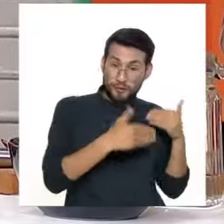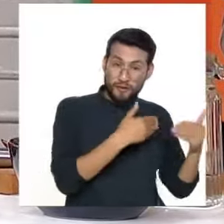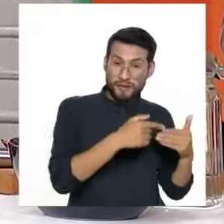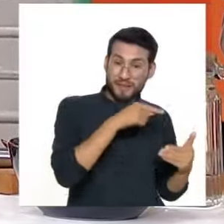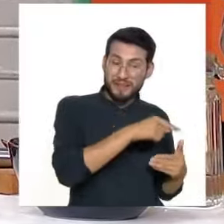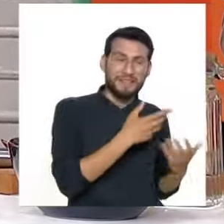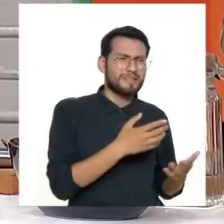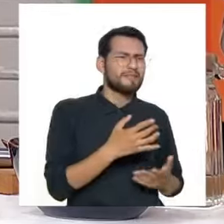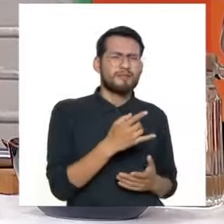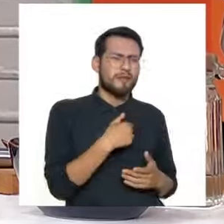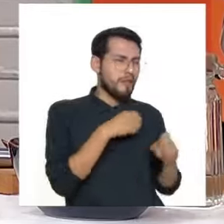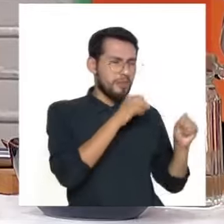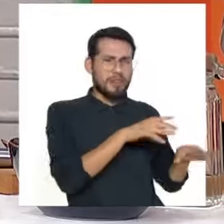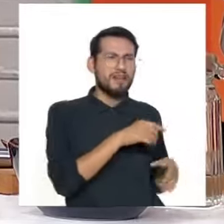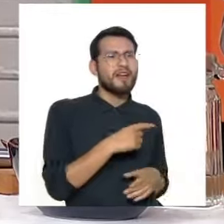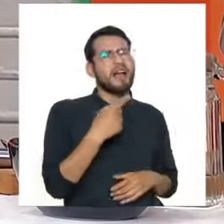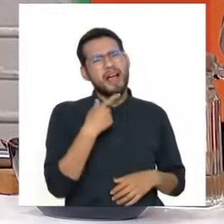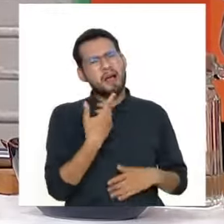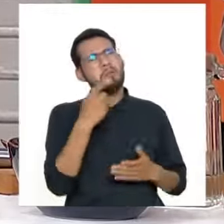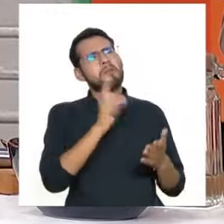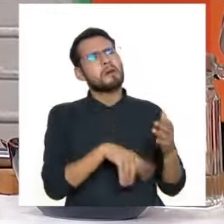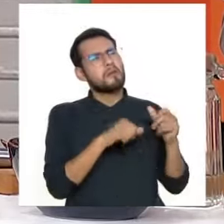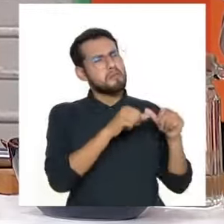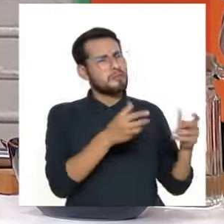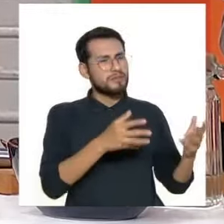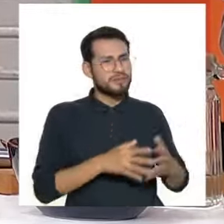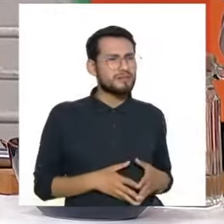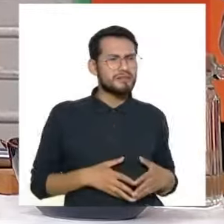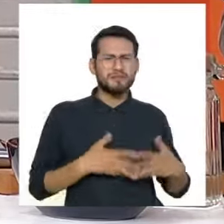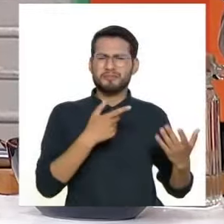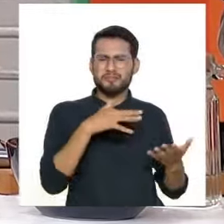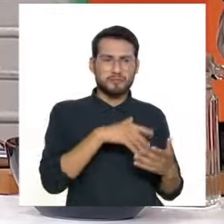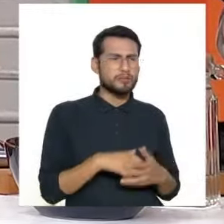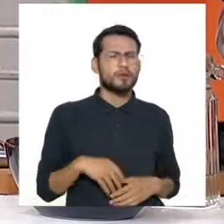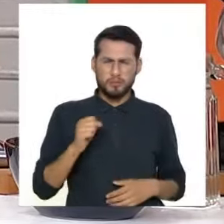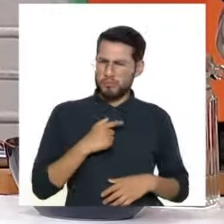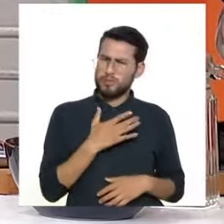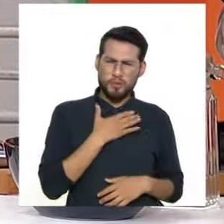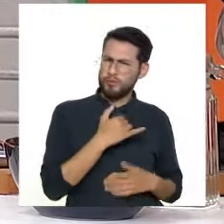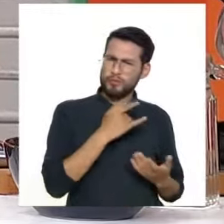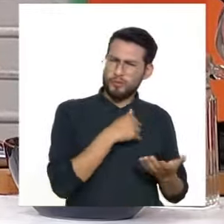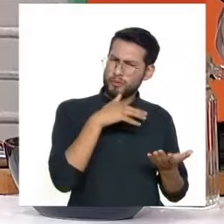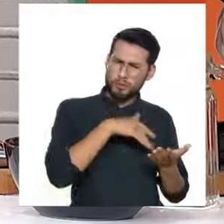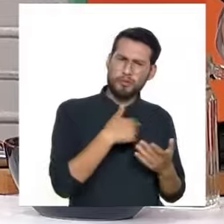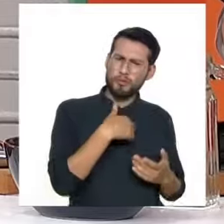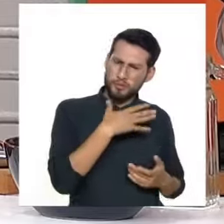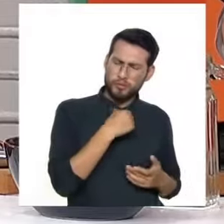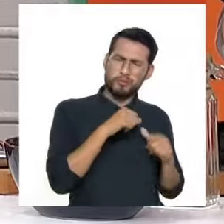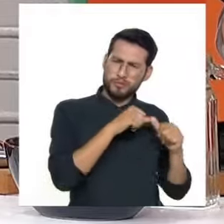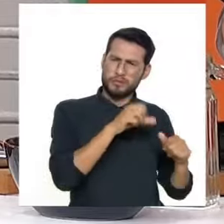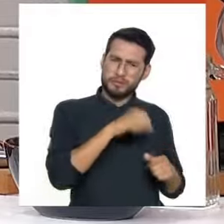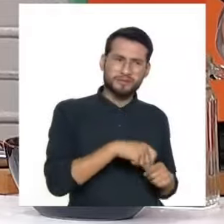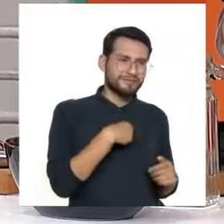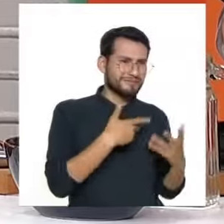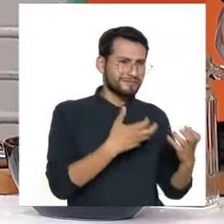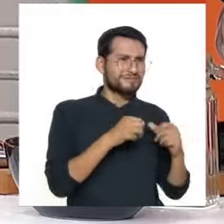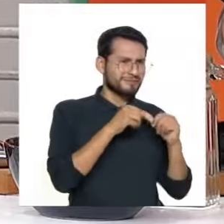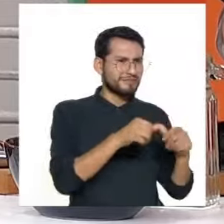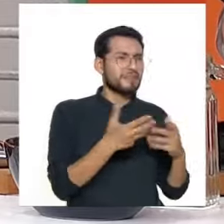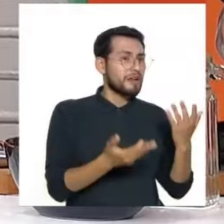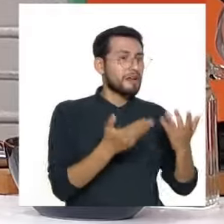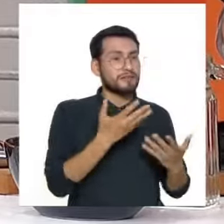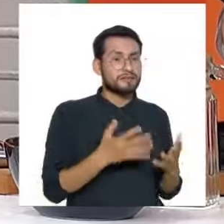el el no quiero dejarlo porque me dice Silvia ya para qué vas a seguir este estudiando y dio No a mí me encanta me encanta yo quiero Quiero seguir quiero quiero continuar